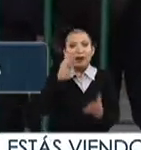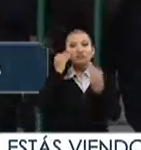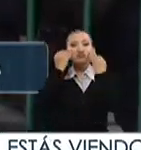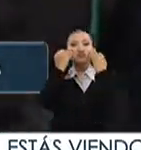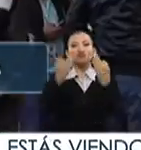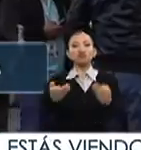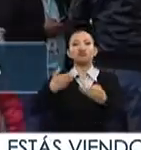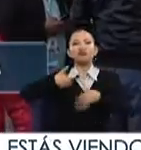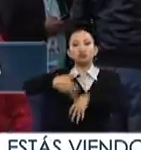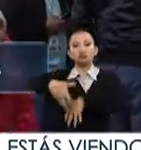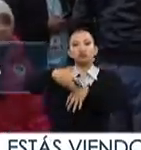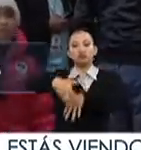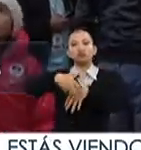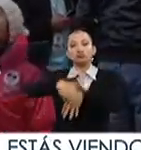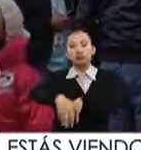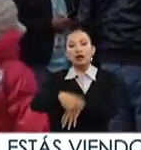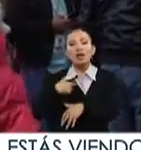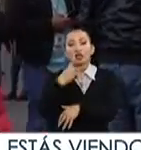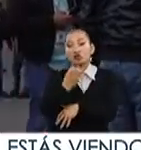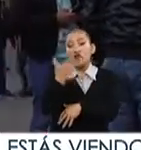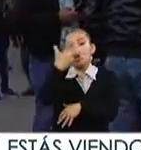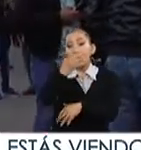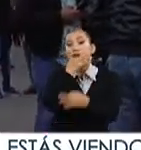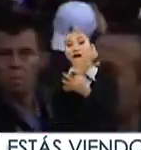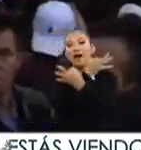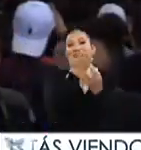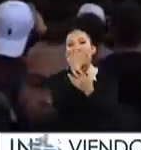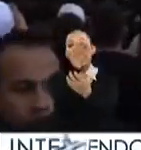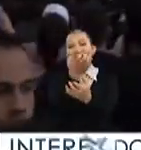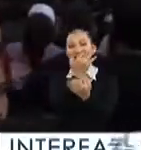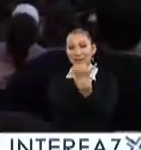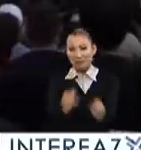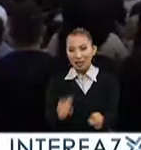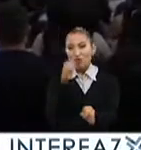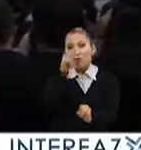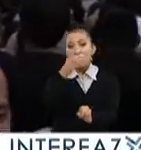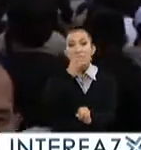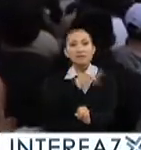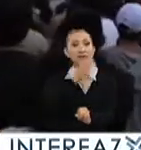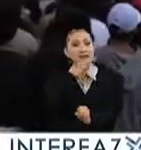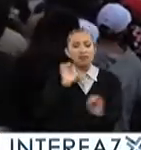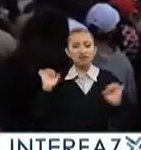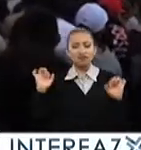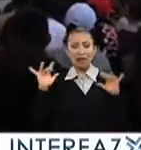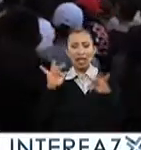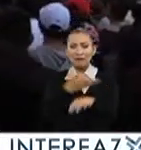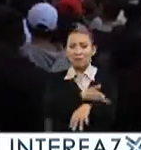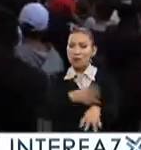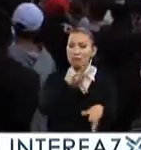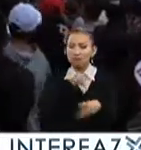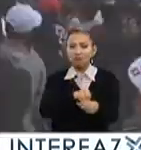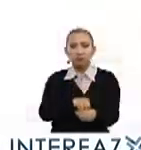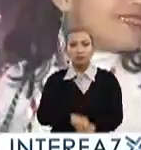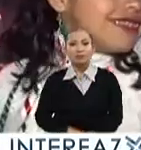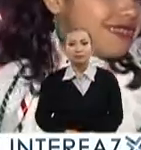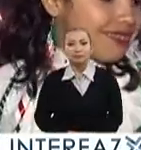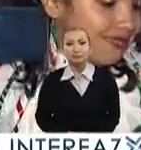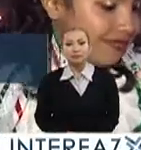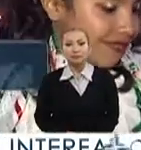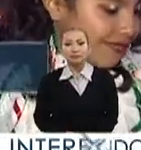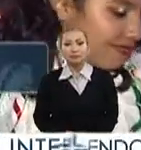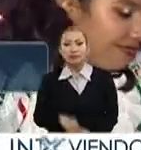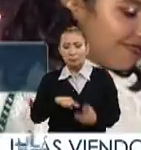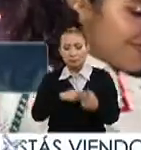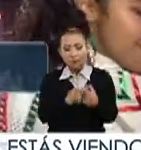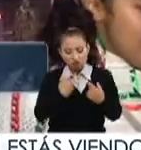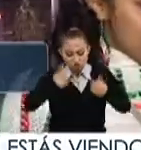para presenciar el 208º aniversario del Grito de Independencia, una celebración que reúne a familias enteras. Es el